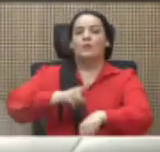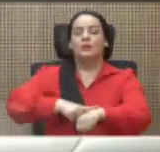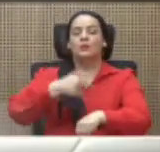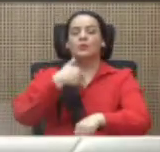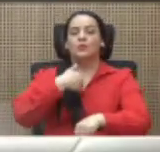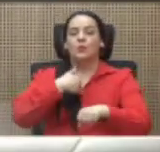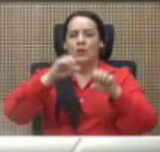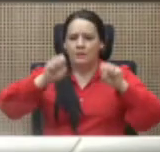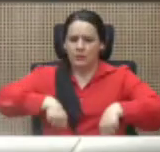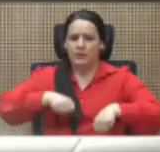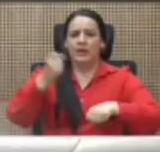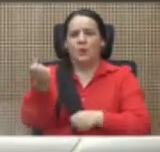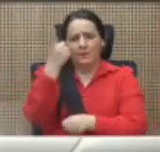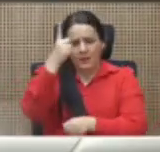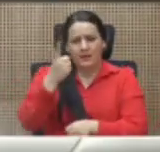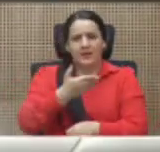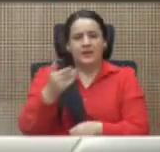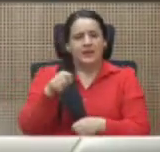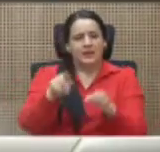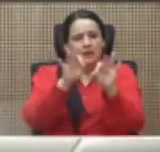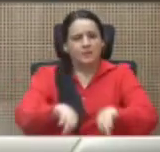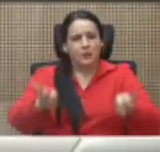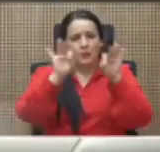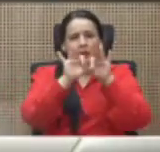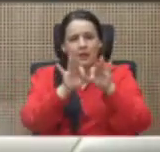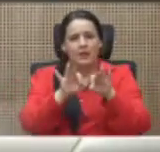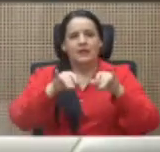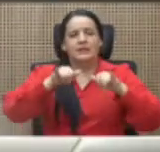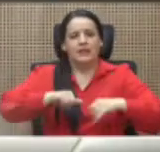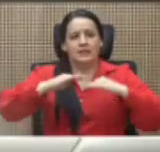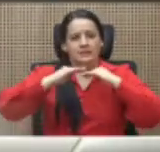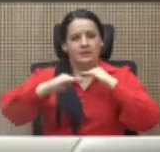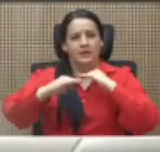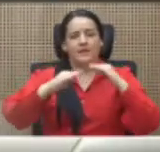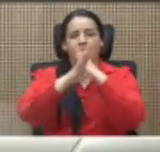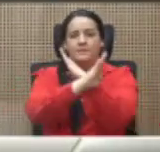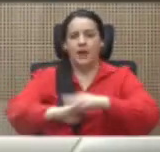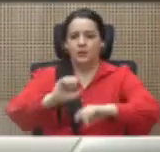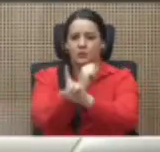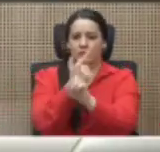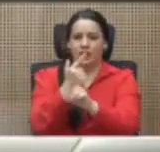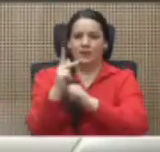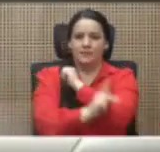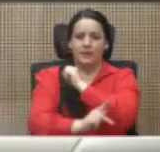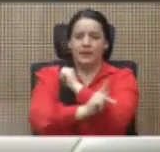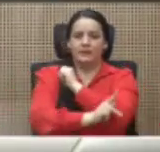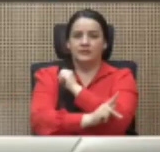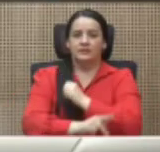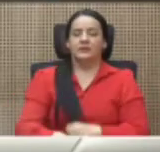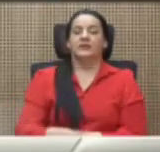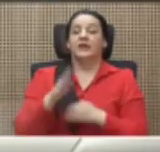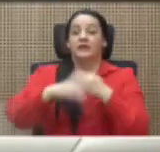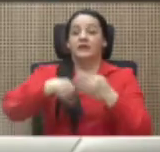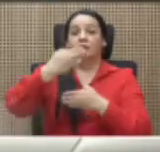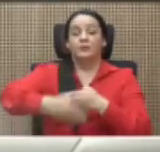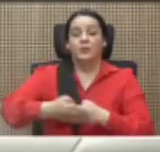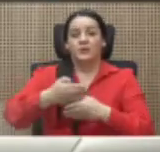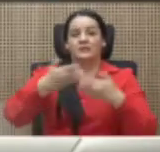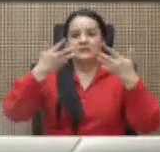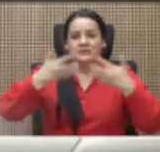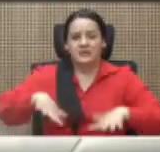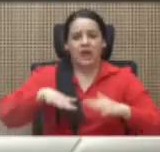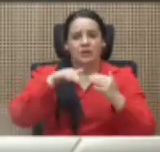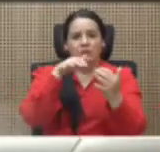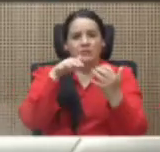la capacidad de comprender que era un pilar fundamental de la estabilidad y la paz social de este país. Después de un derramamiento de